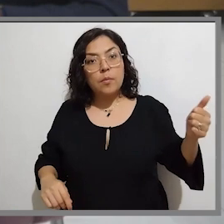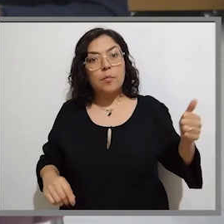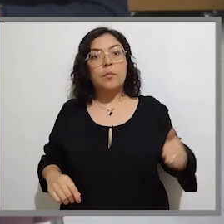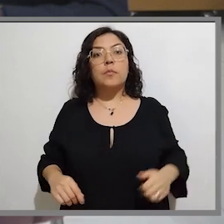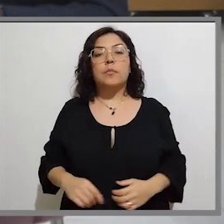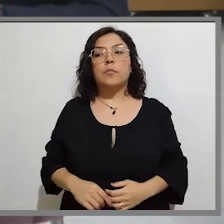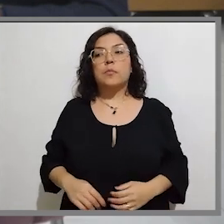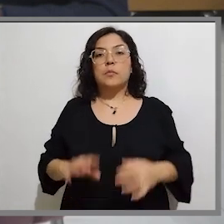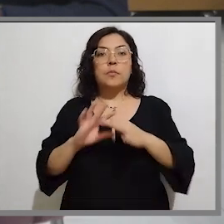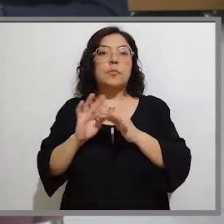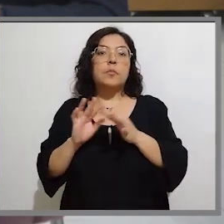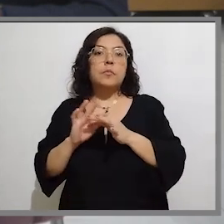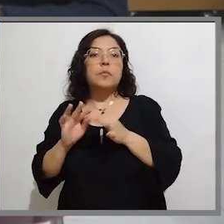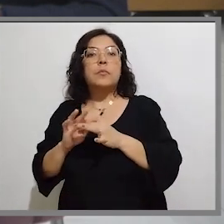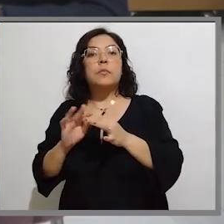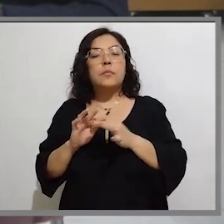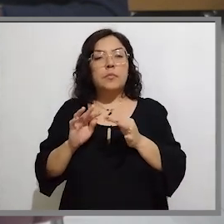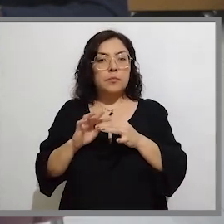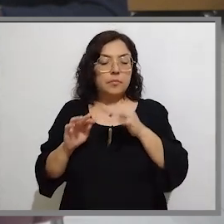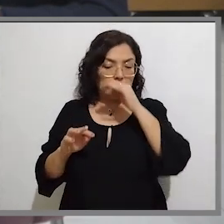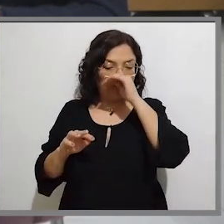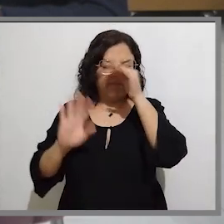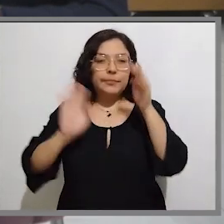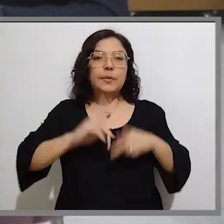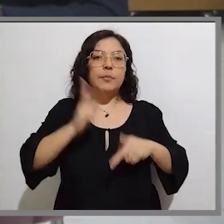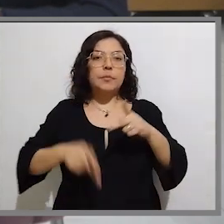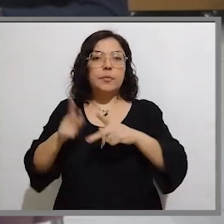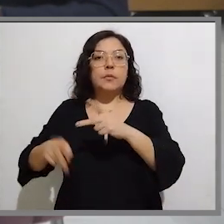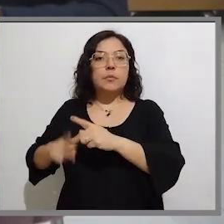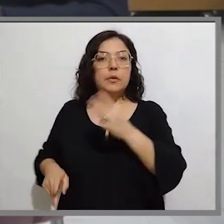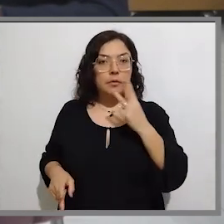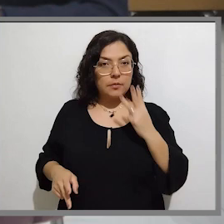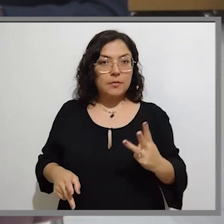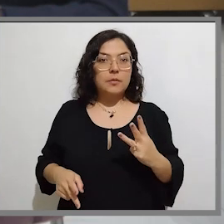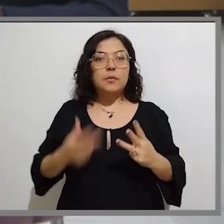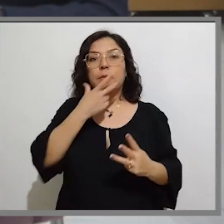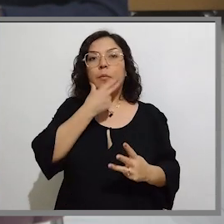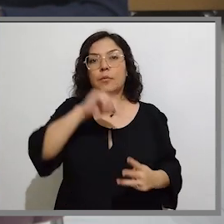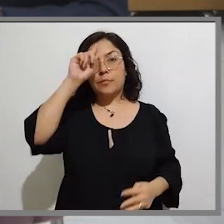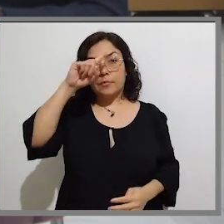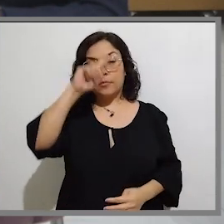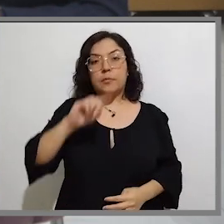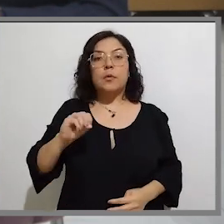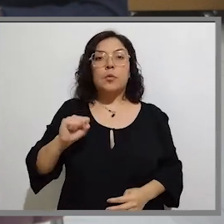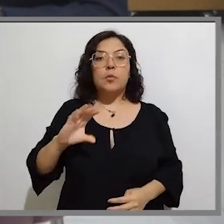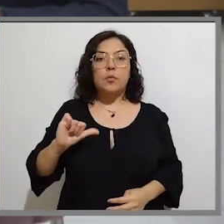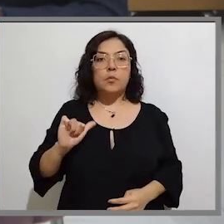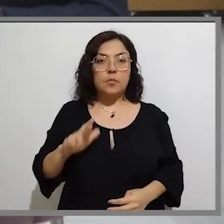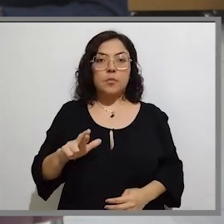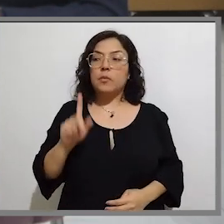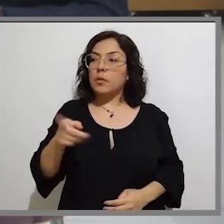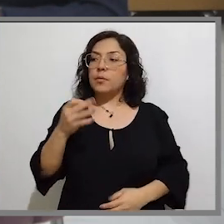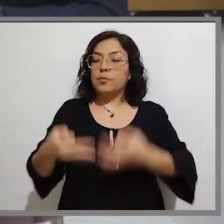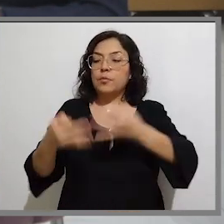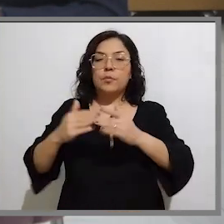una pelea de 3 rounds, los partidos políticos contra el principio de paridad de género en 3 sentencias paradigmáticas de la Sala Superior del